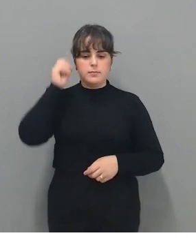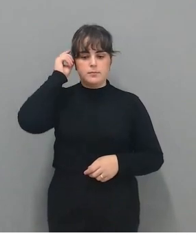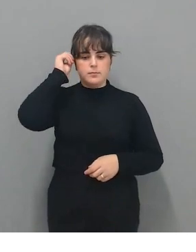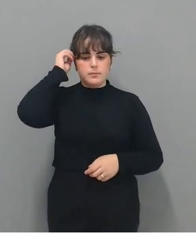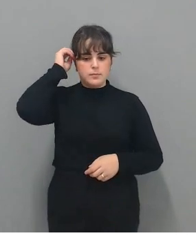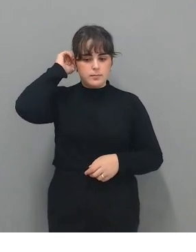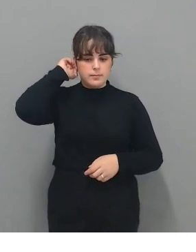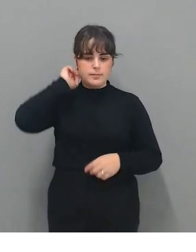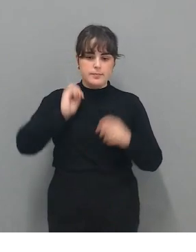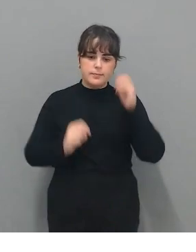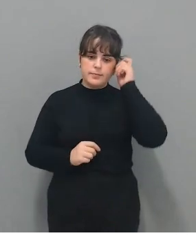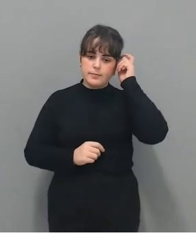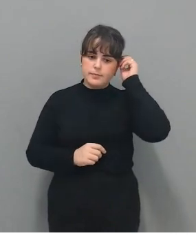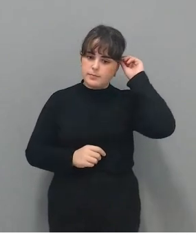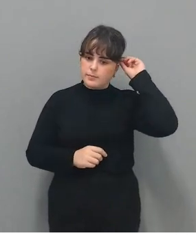Gracias.